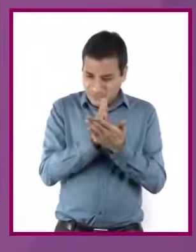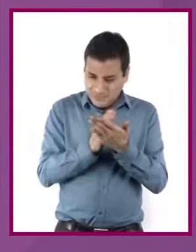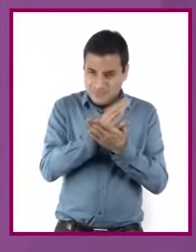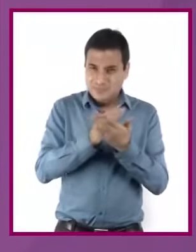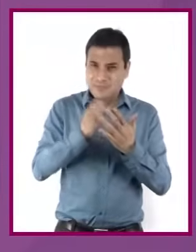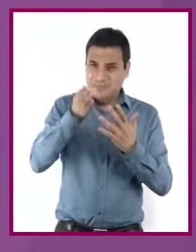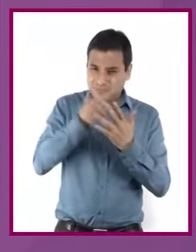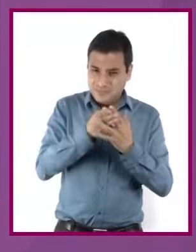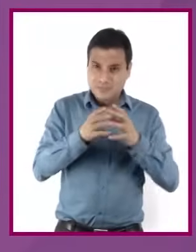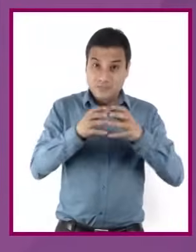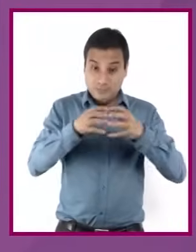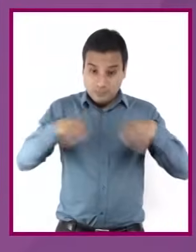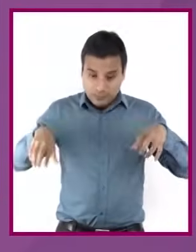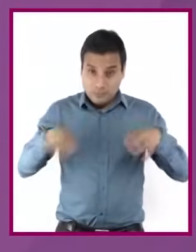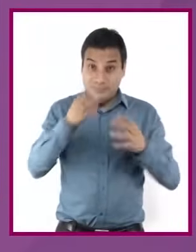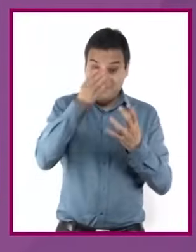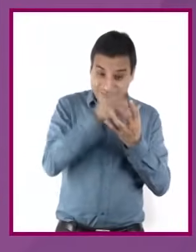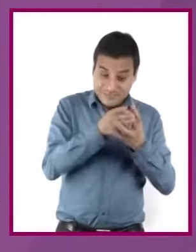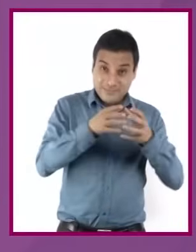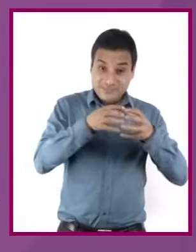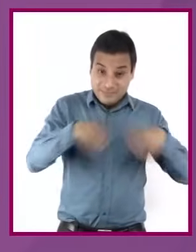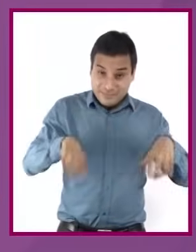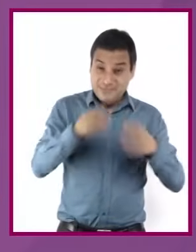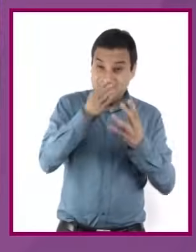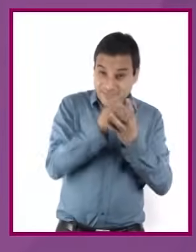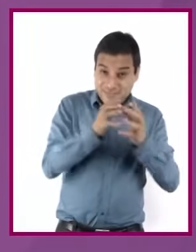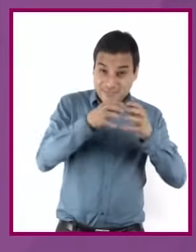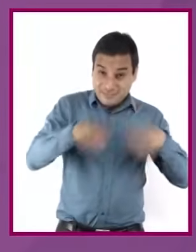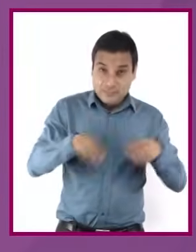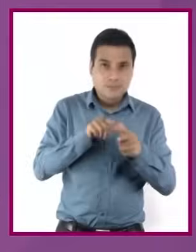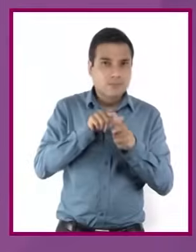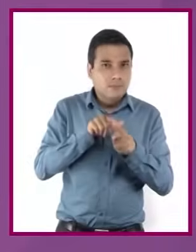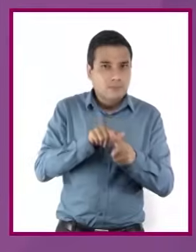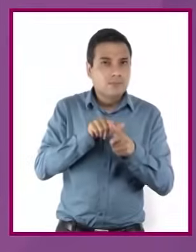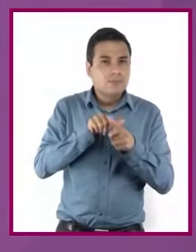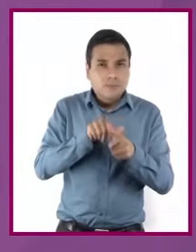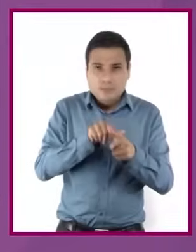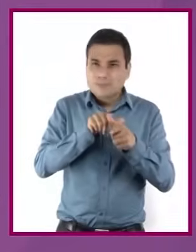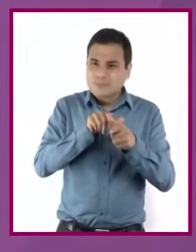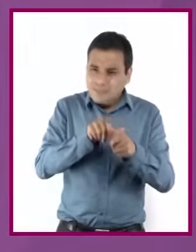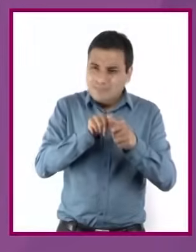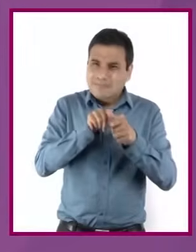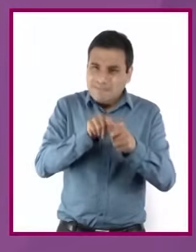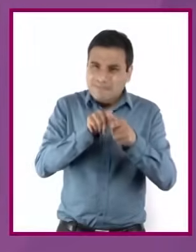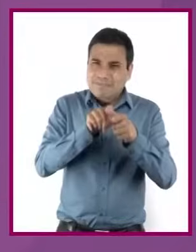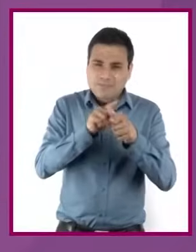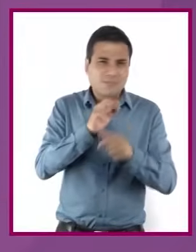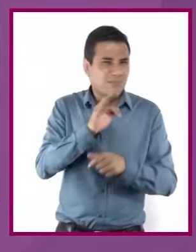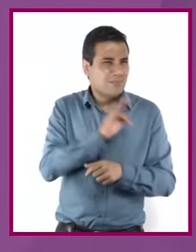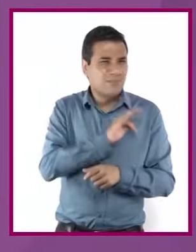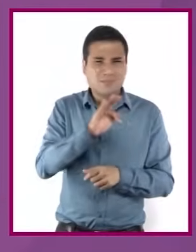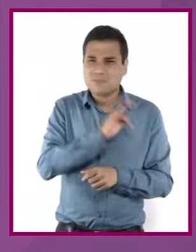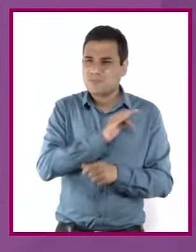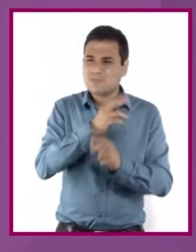cada fragmento, por pequeño que fuera, conservaría las características del objeto original.